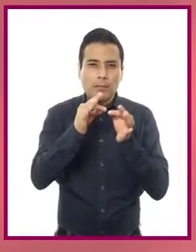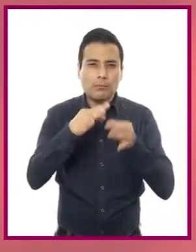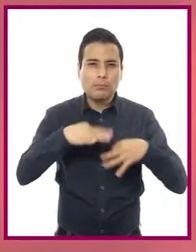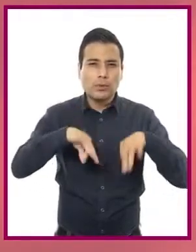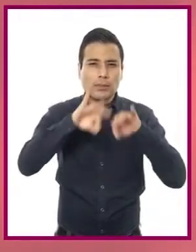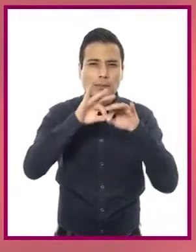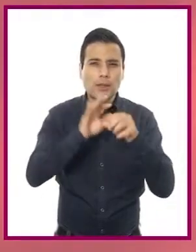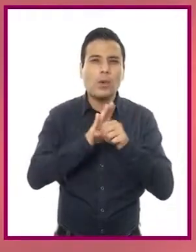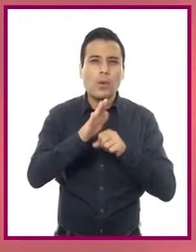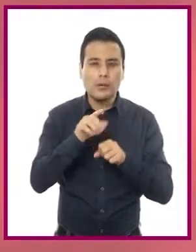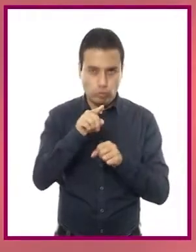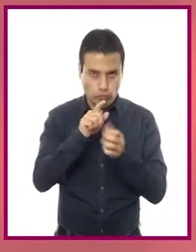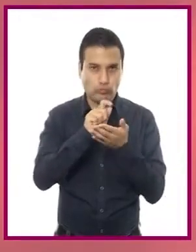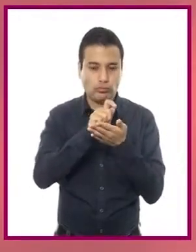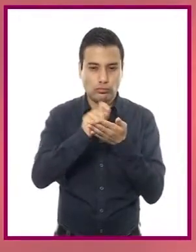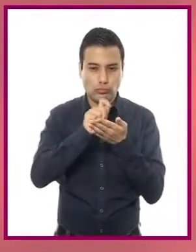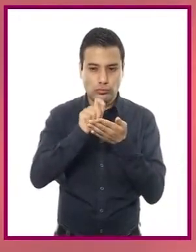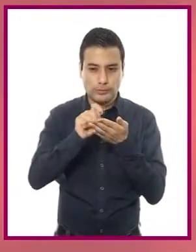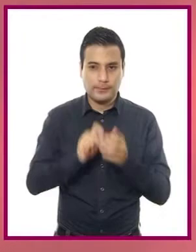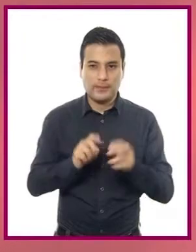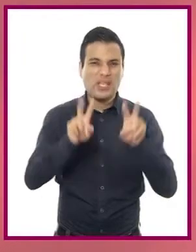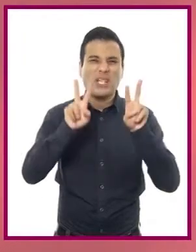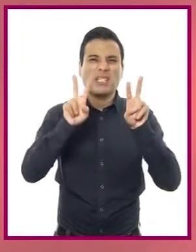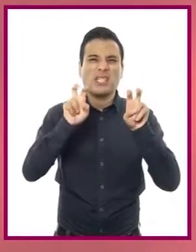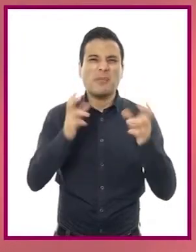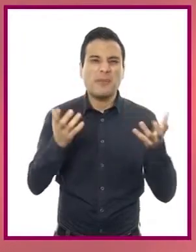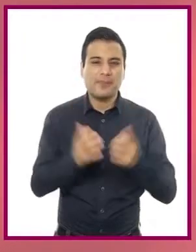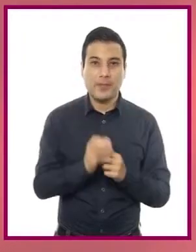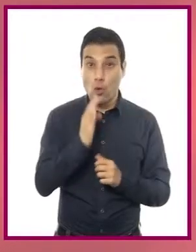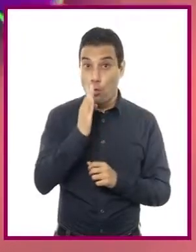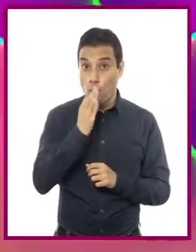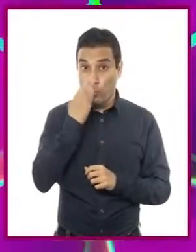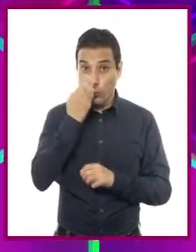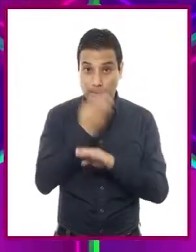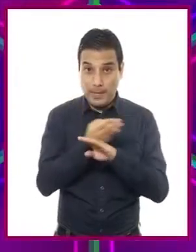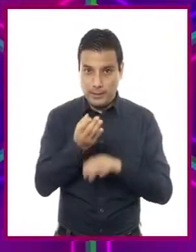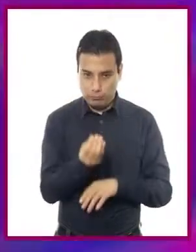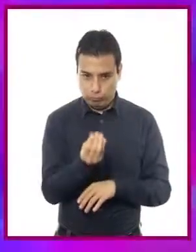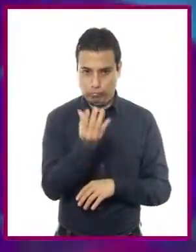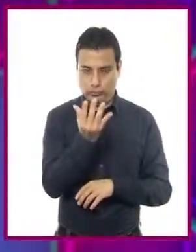interpretar el poema de Cultivo una rosa blanca de José Martí.